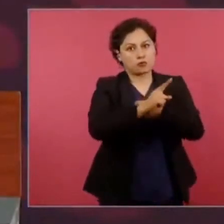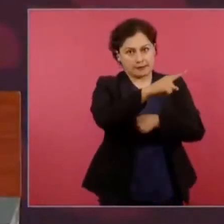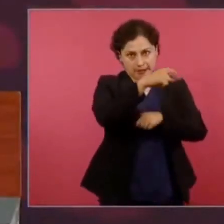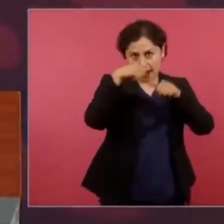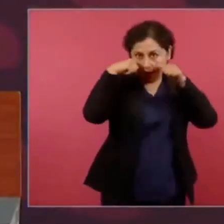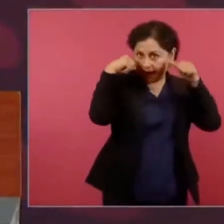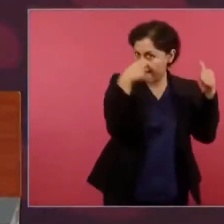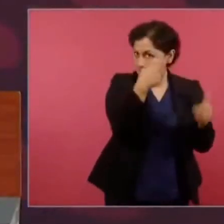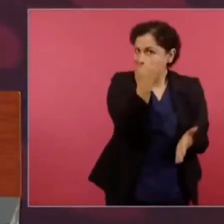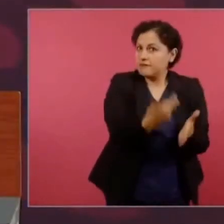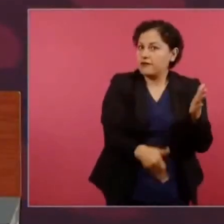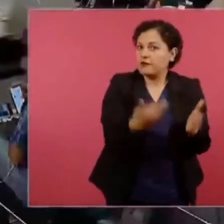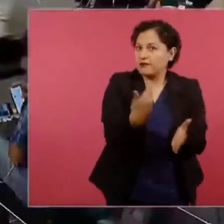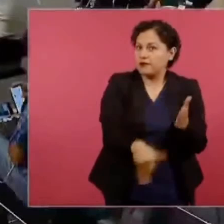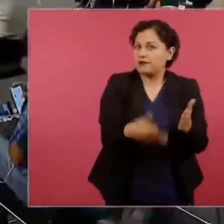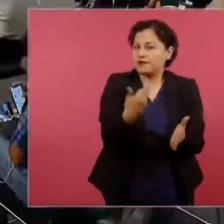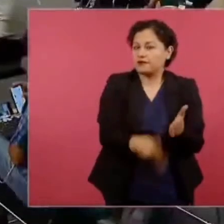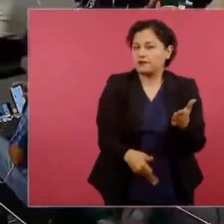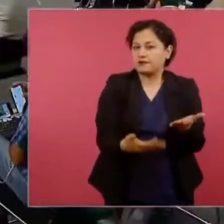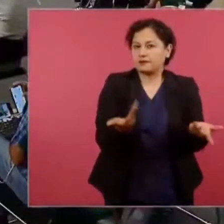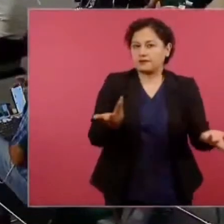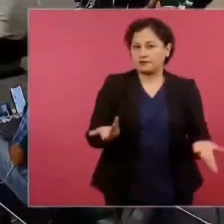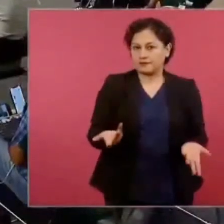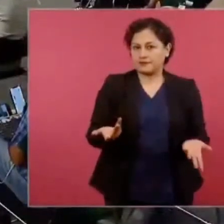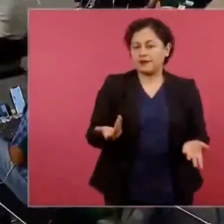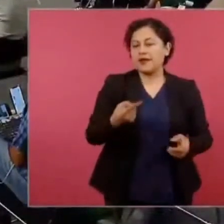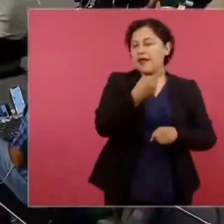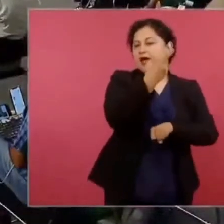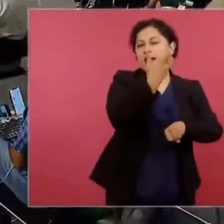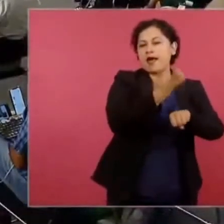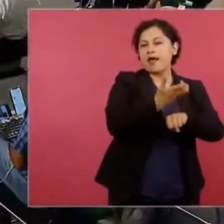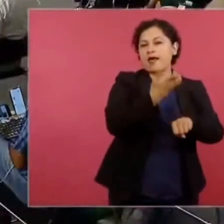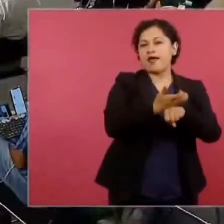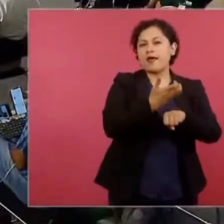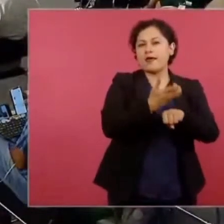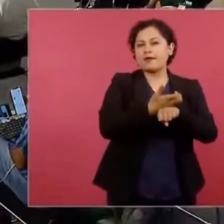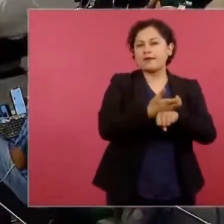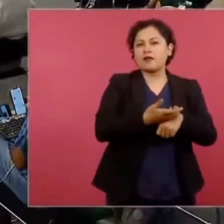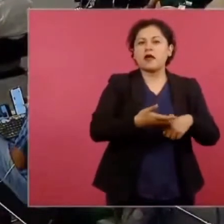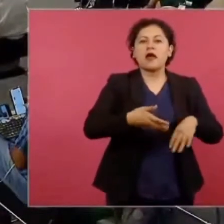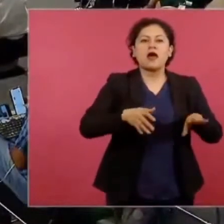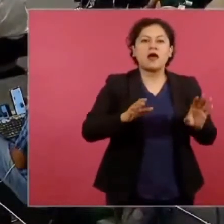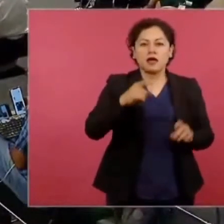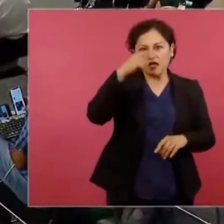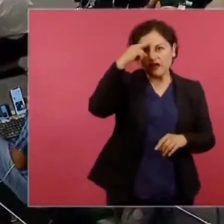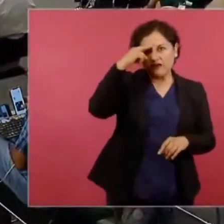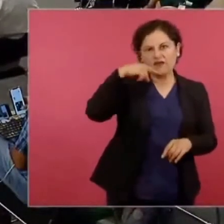Y se les hace muy fácil echarle la culpa a México.